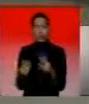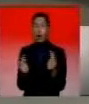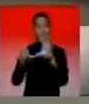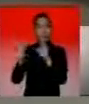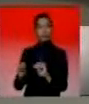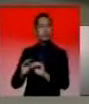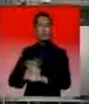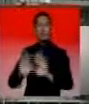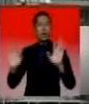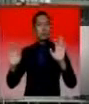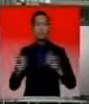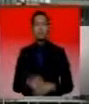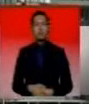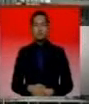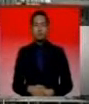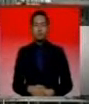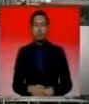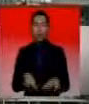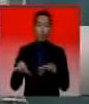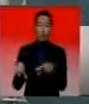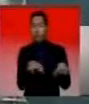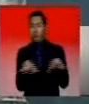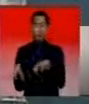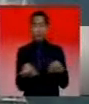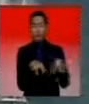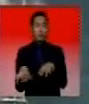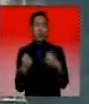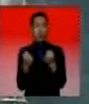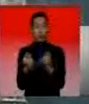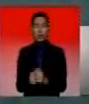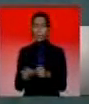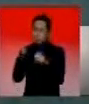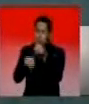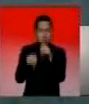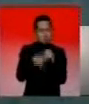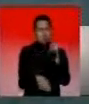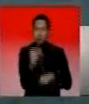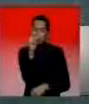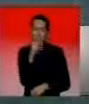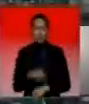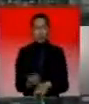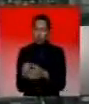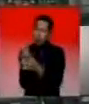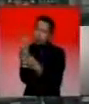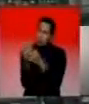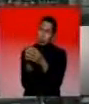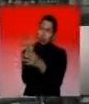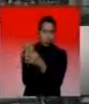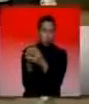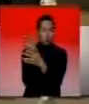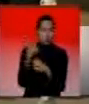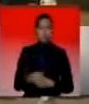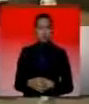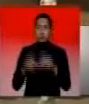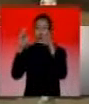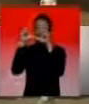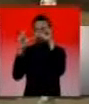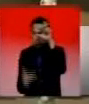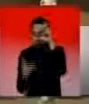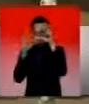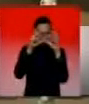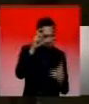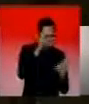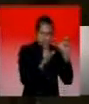entonces separa la fuerza del terremoto provocó daños menores como fugas de gas y vapor caída de ladrillos internos more 2